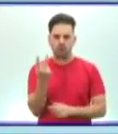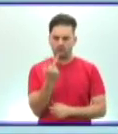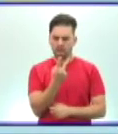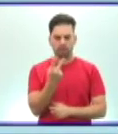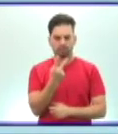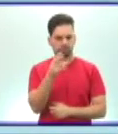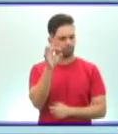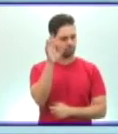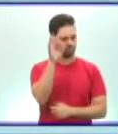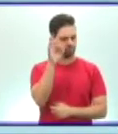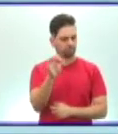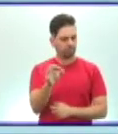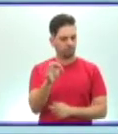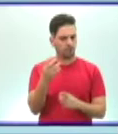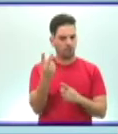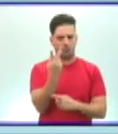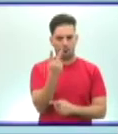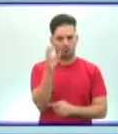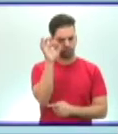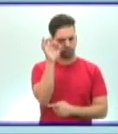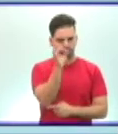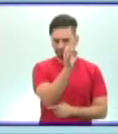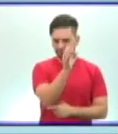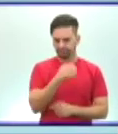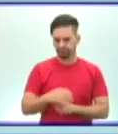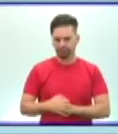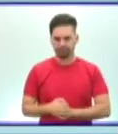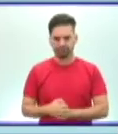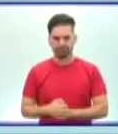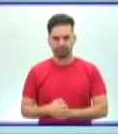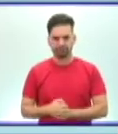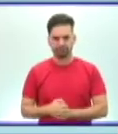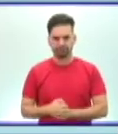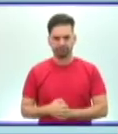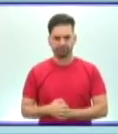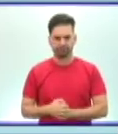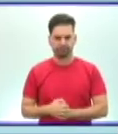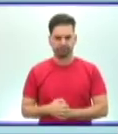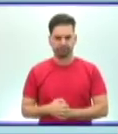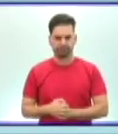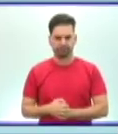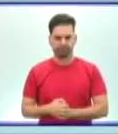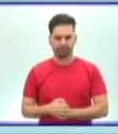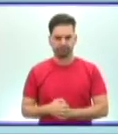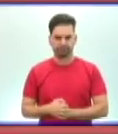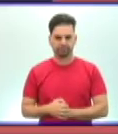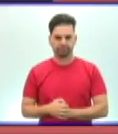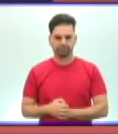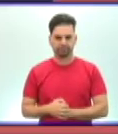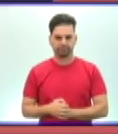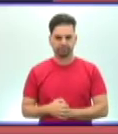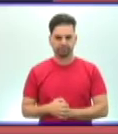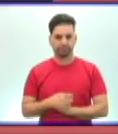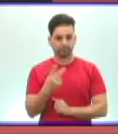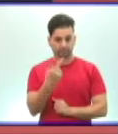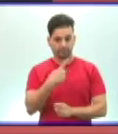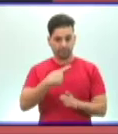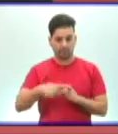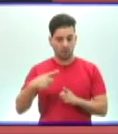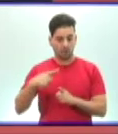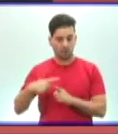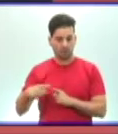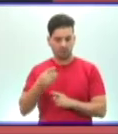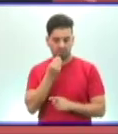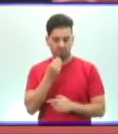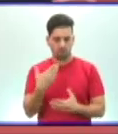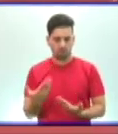observar cuerpos sólidos y opacos, como estampillas, insectos, monedas, etc. Para ambos tipos existe la posibilidad,